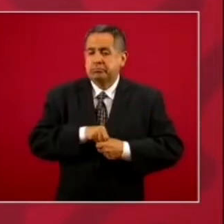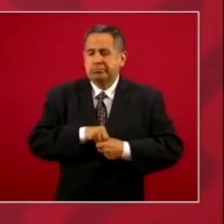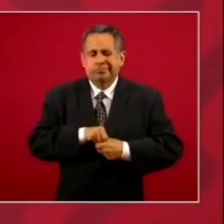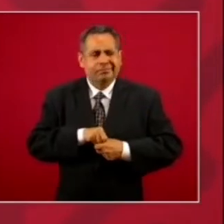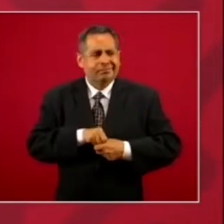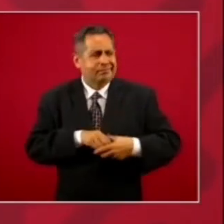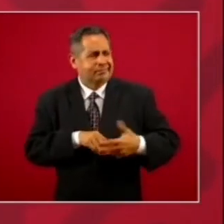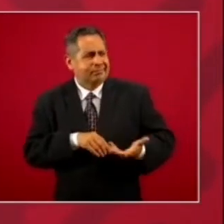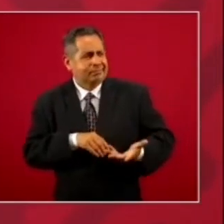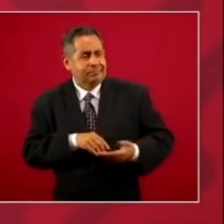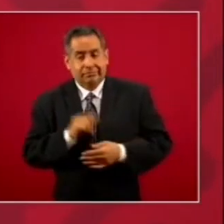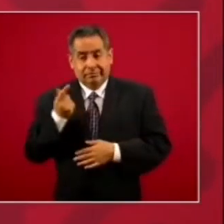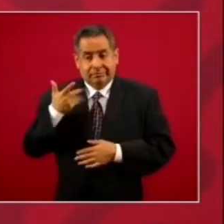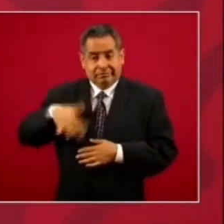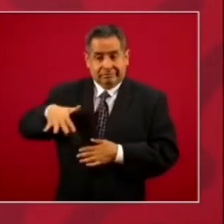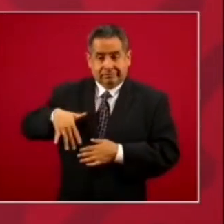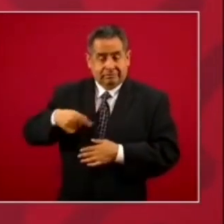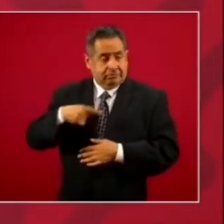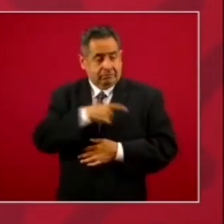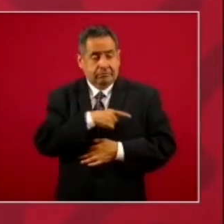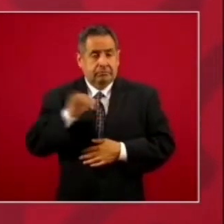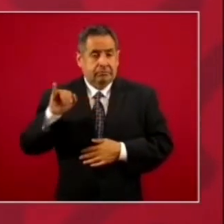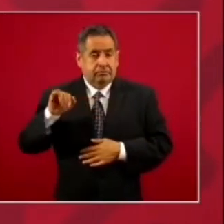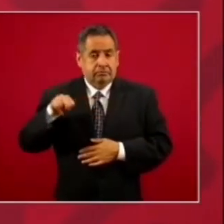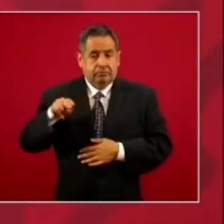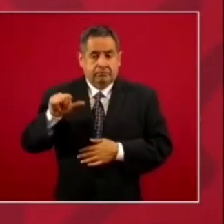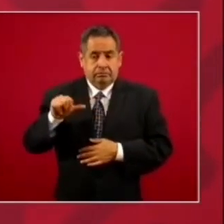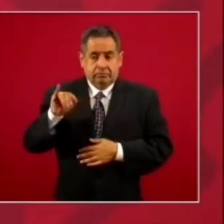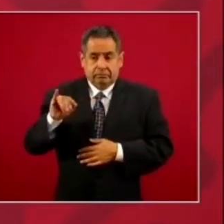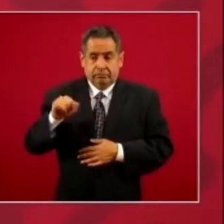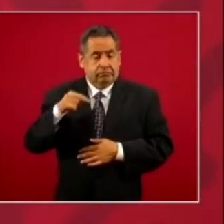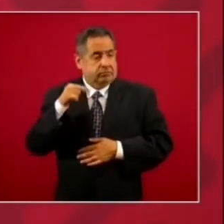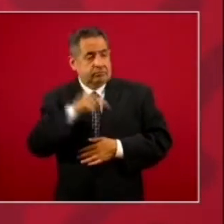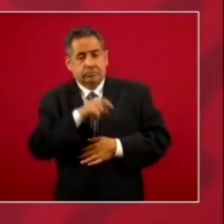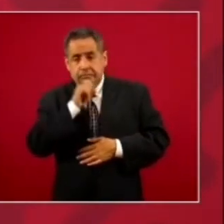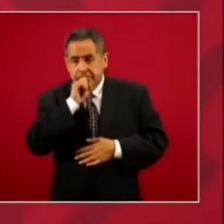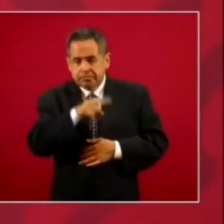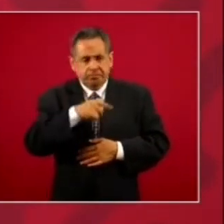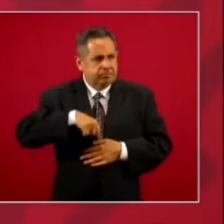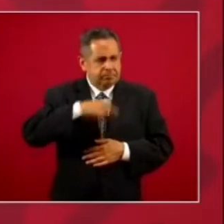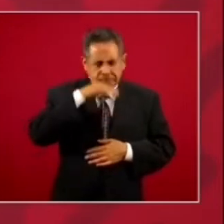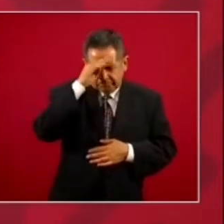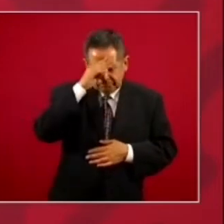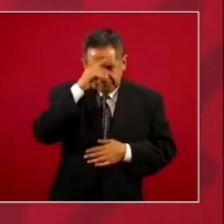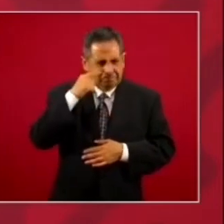Y últimamente este Instituto de la Transparencia fue también el que decidió